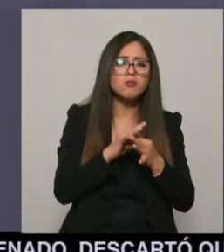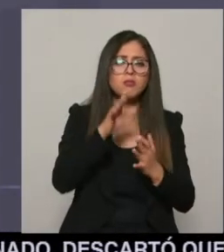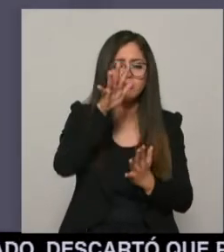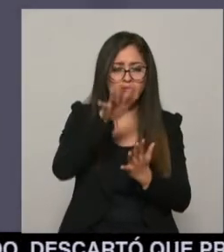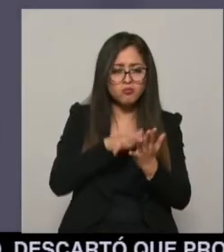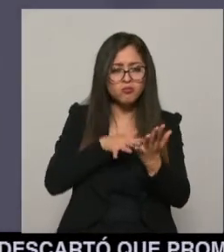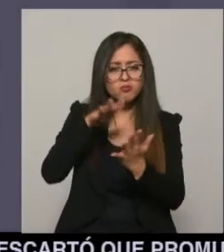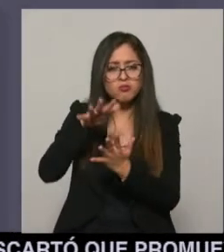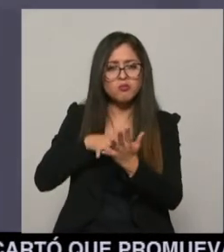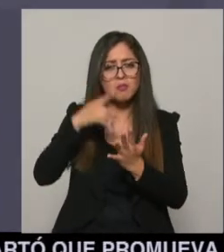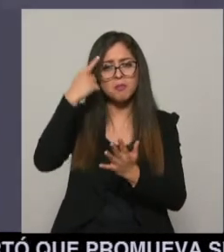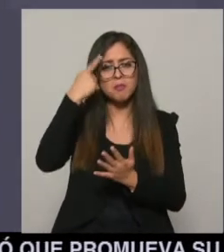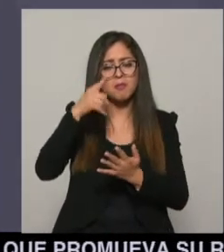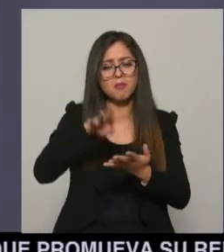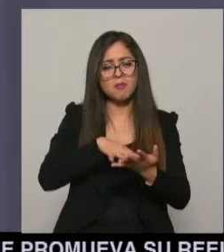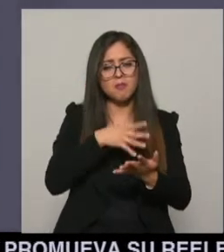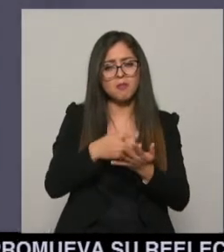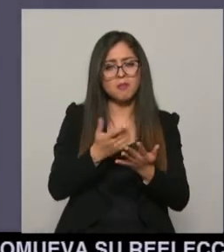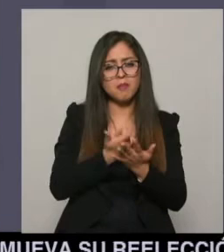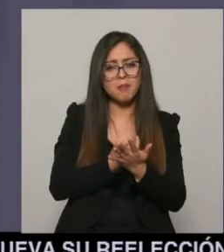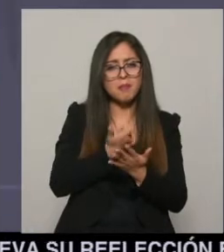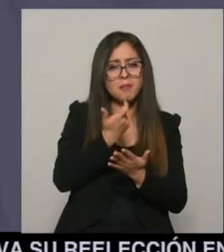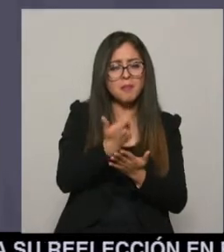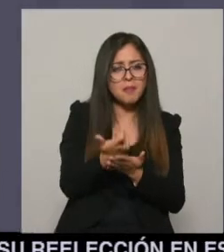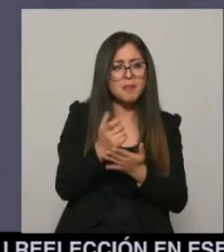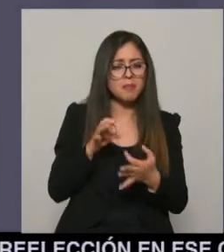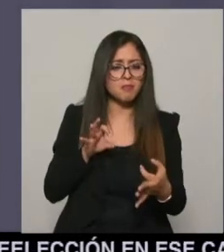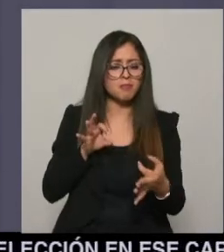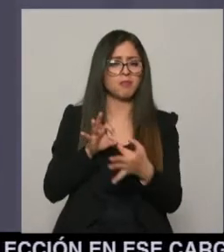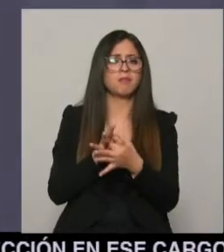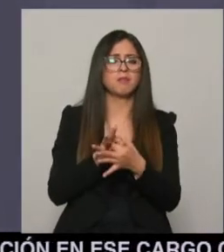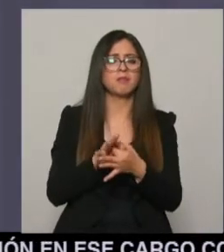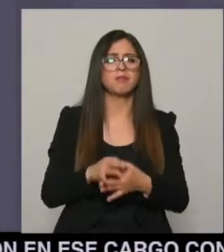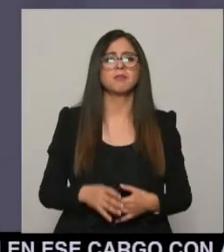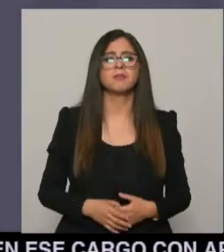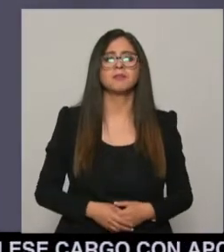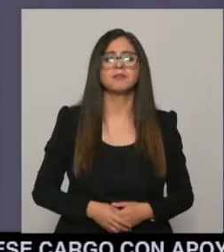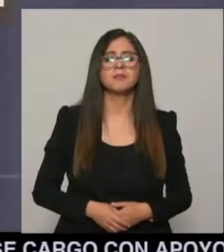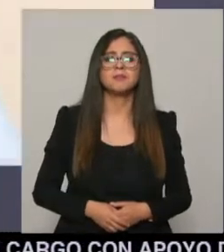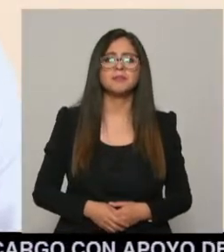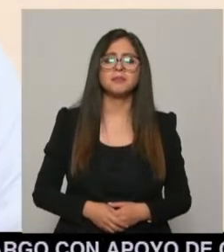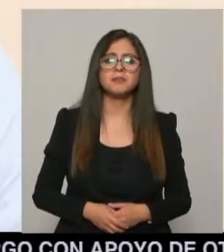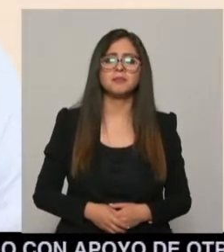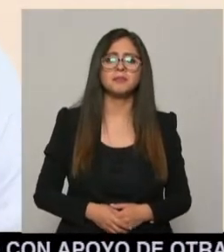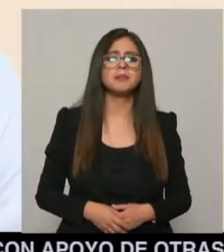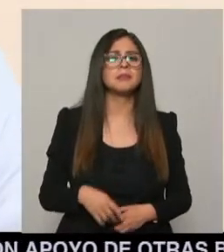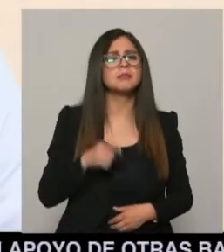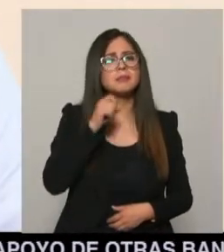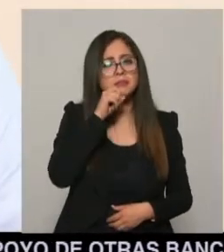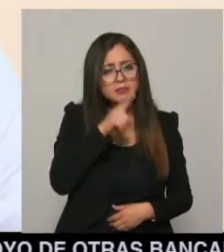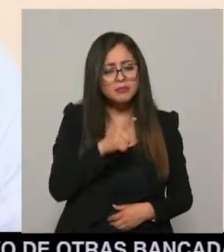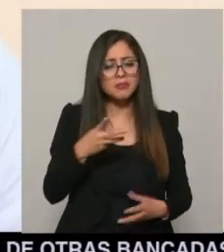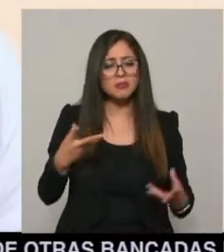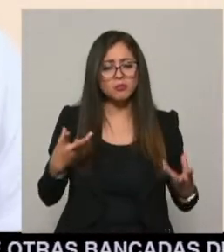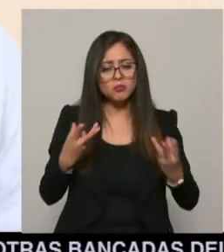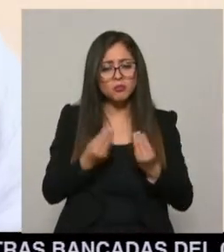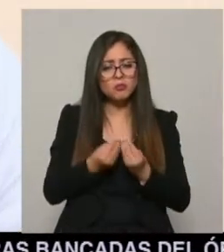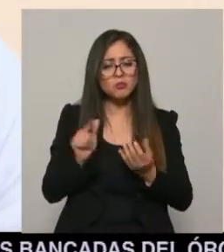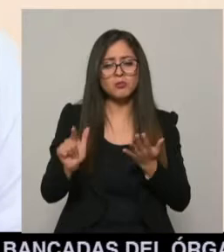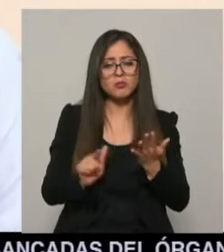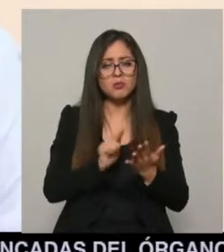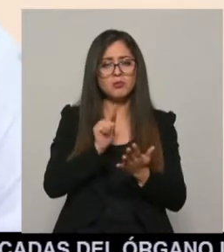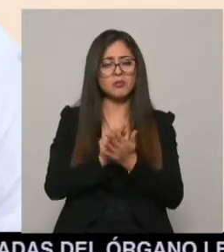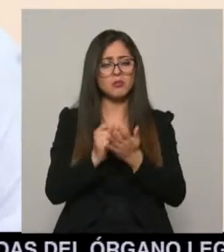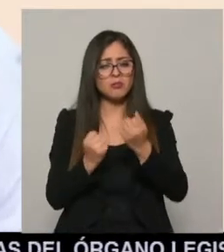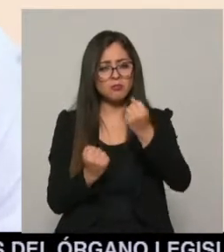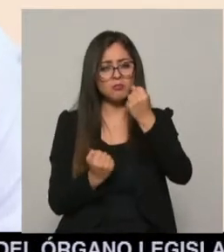esquema presupuestal, pues difícilmente tienen buen puerto. Tiene que ver con la generación también de las leyes orgánicas. Avanzamos en el